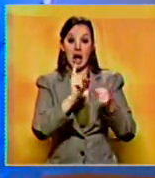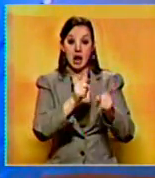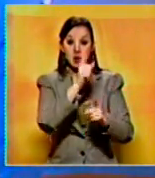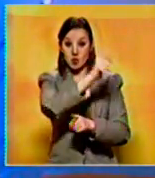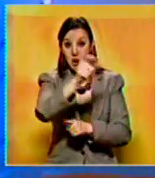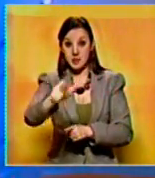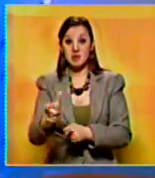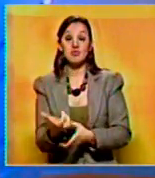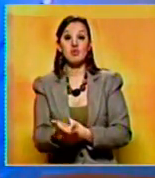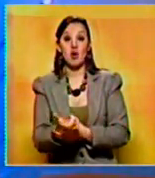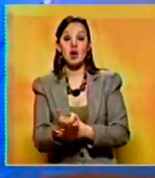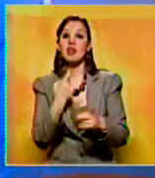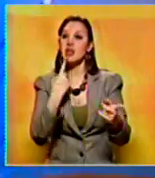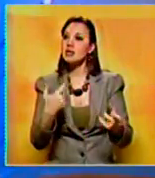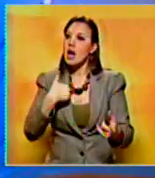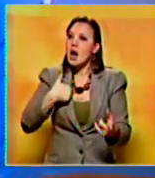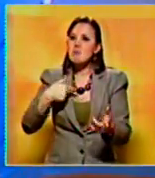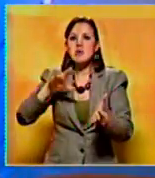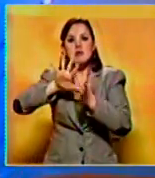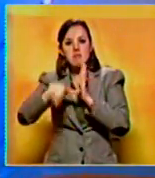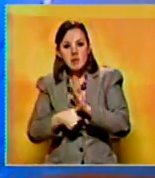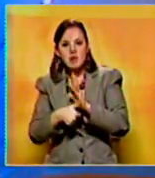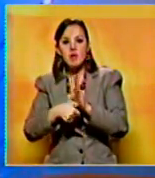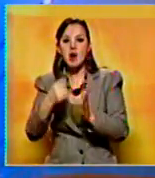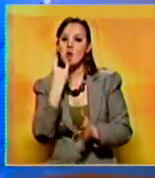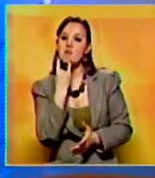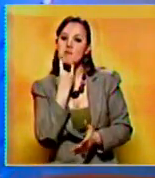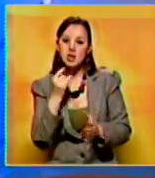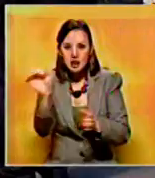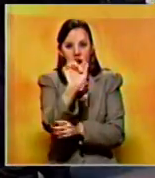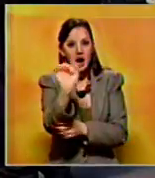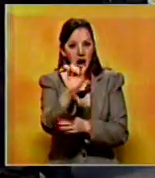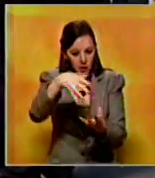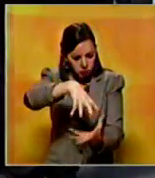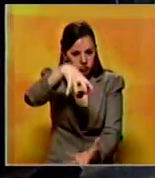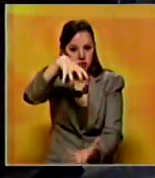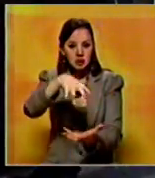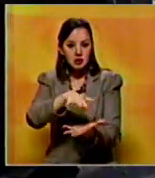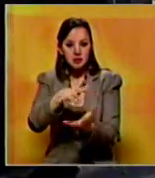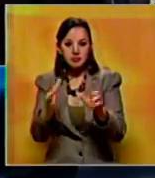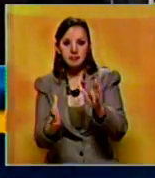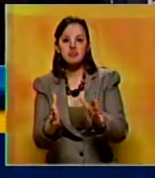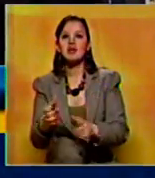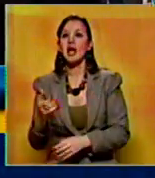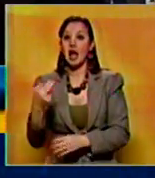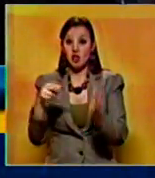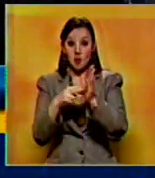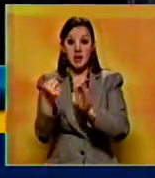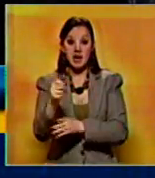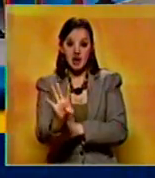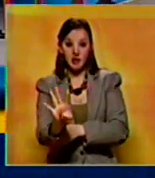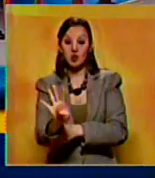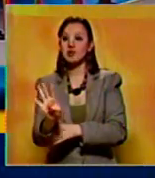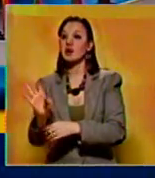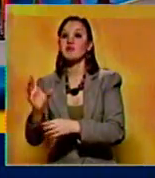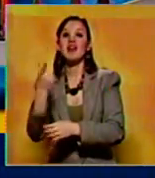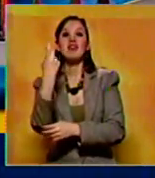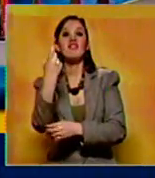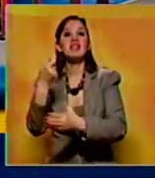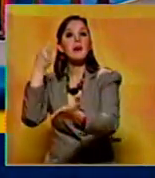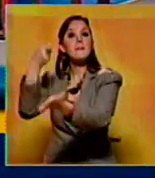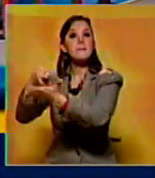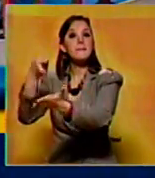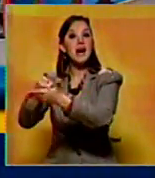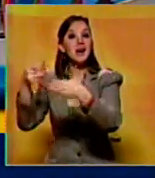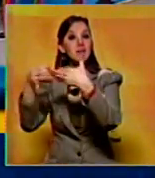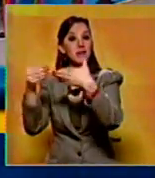ese producto. Fernando Girón Tosta nos presenta el siguiente reportaje. A principios de 2014, la falta de divisas que debían ser